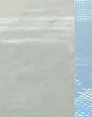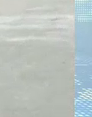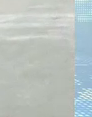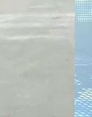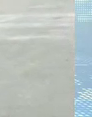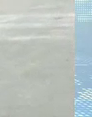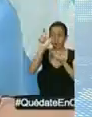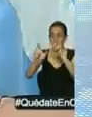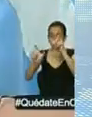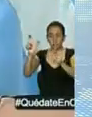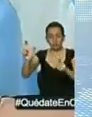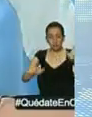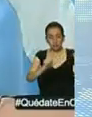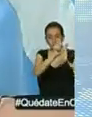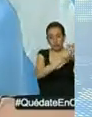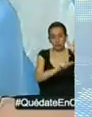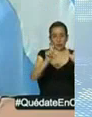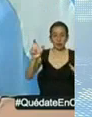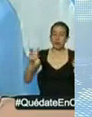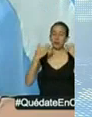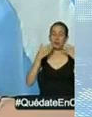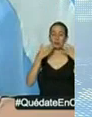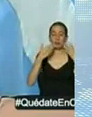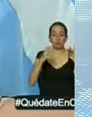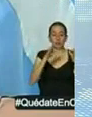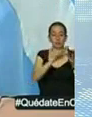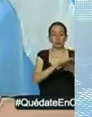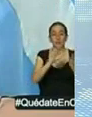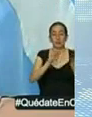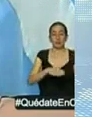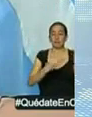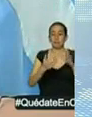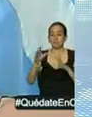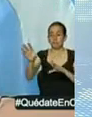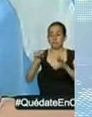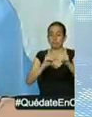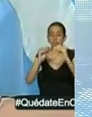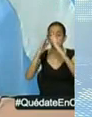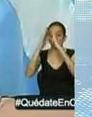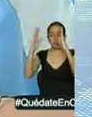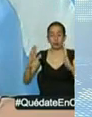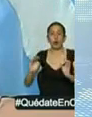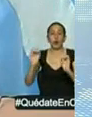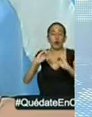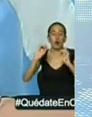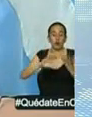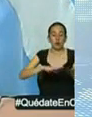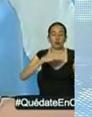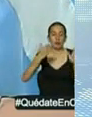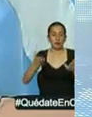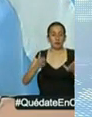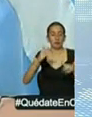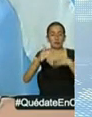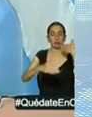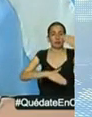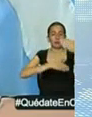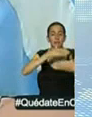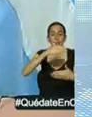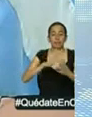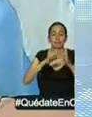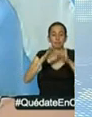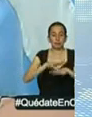se meten en este papel con toda la seriedad, con toda la responsabilidad, no va a quedar nadie que cuente la